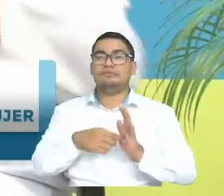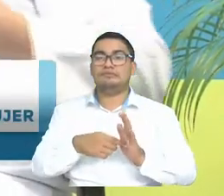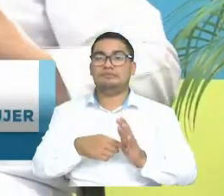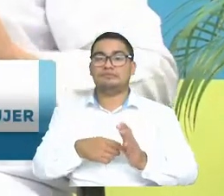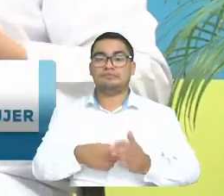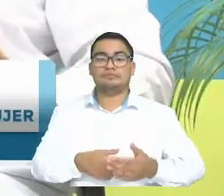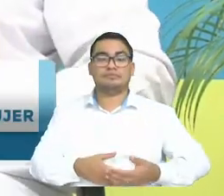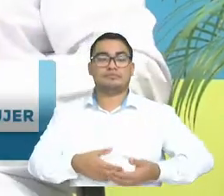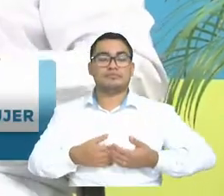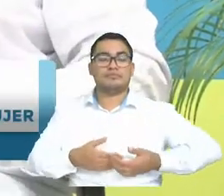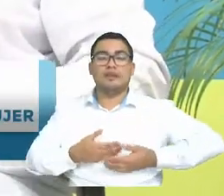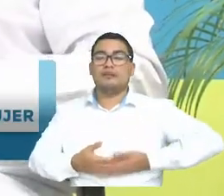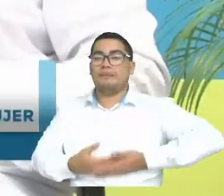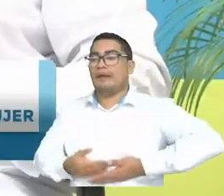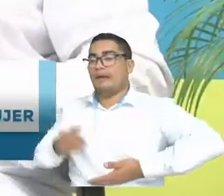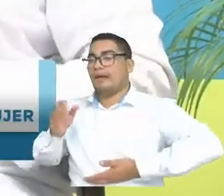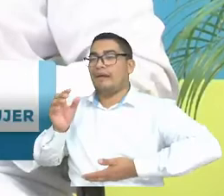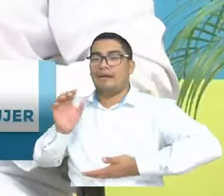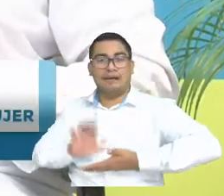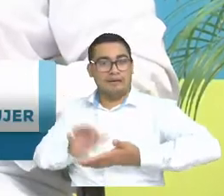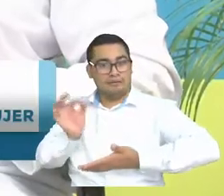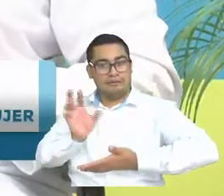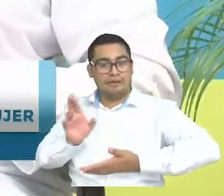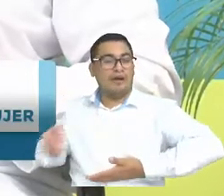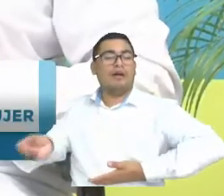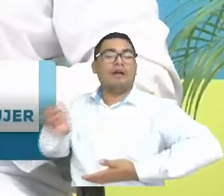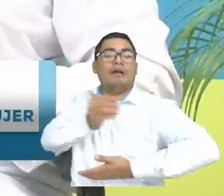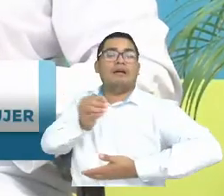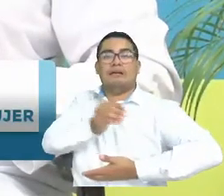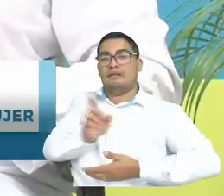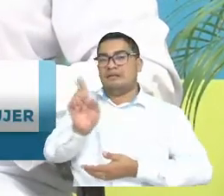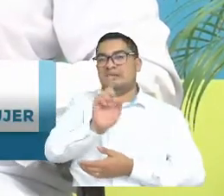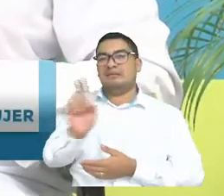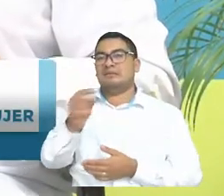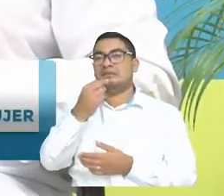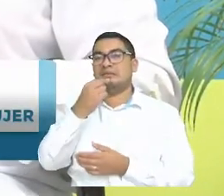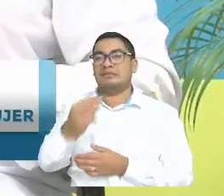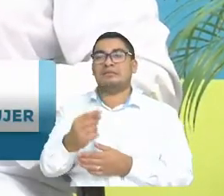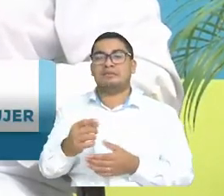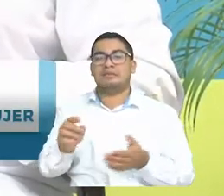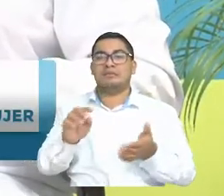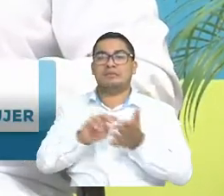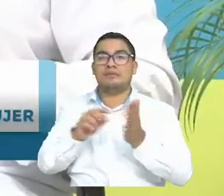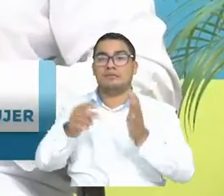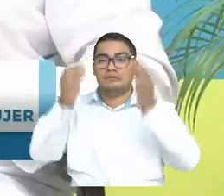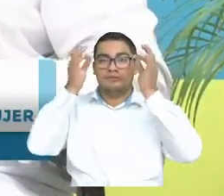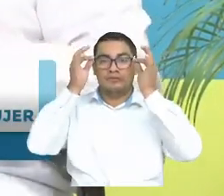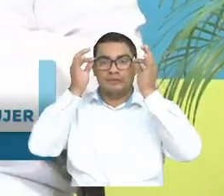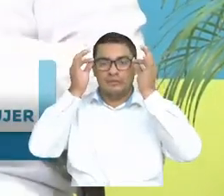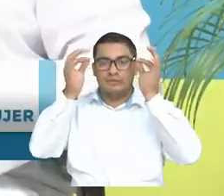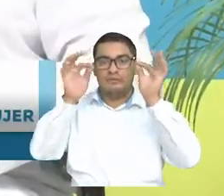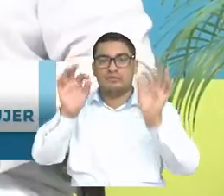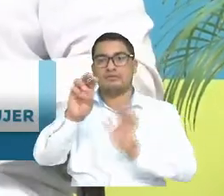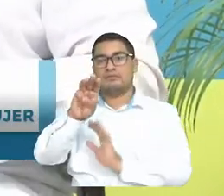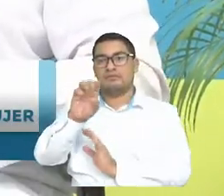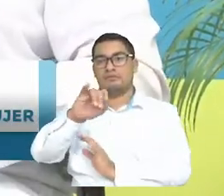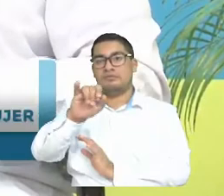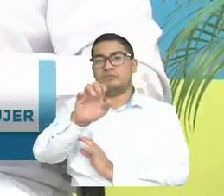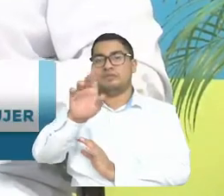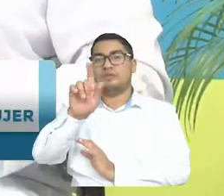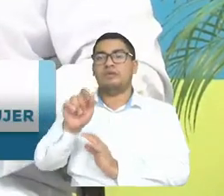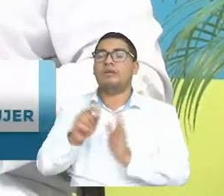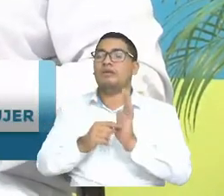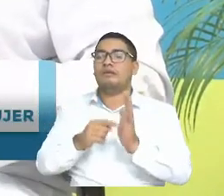niño arroz, frijoles, esto, lo otro, no. Mojitos, los por famosos mojitos. Por lo general los famosos mojitos, ¿verdad? Y otitos